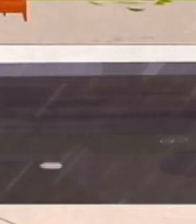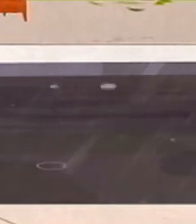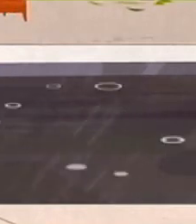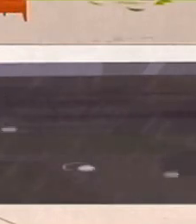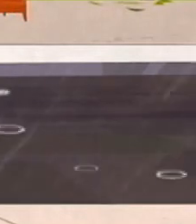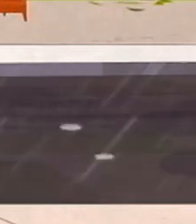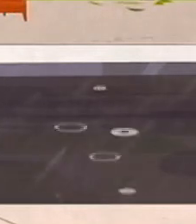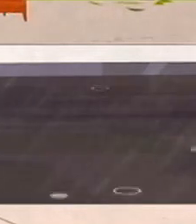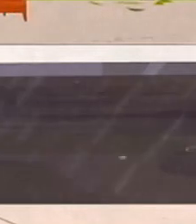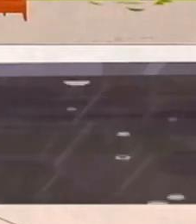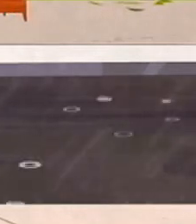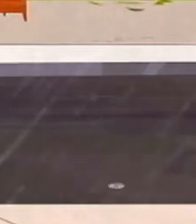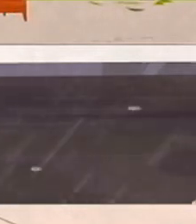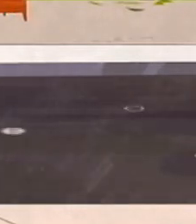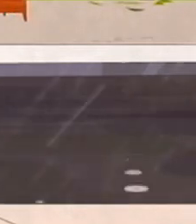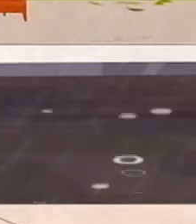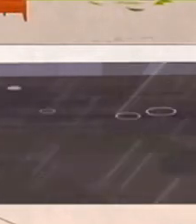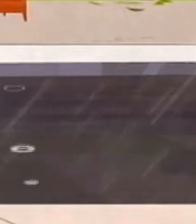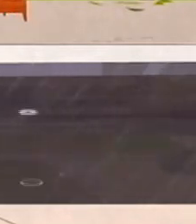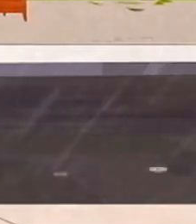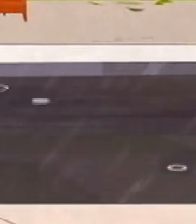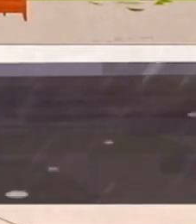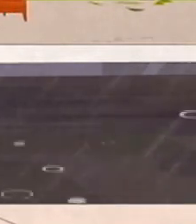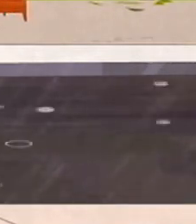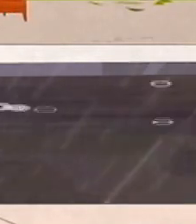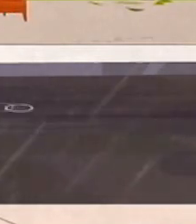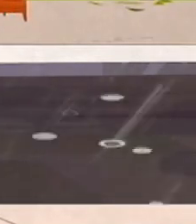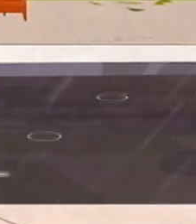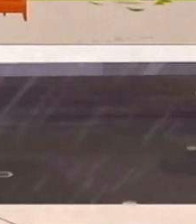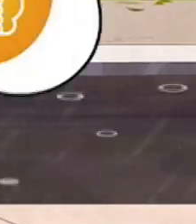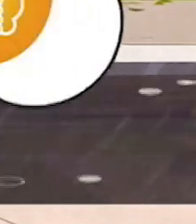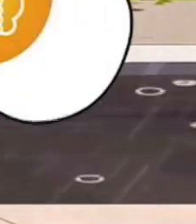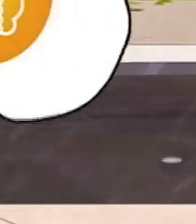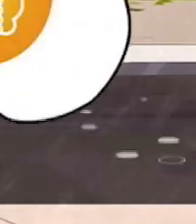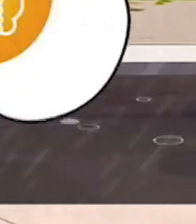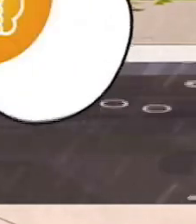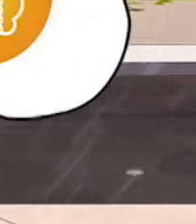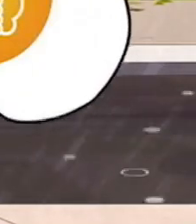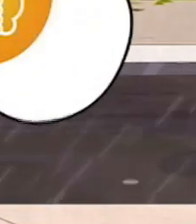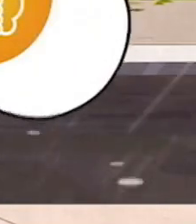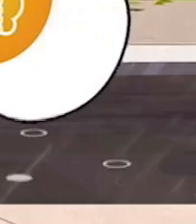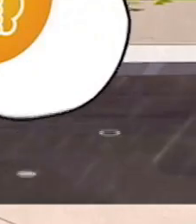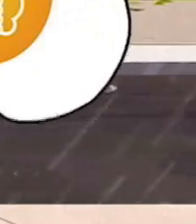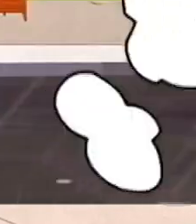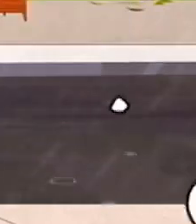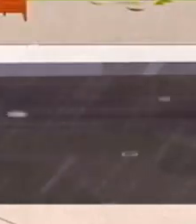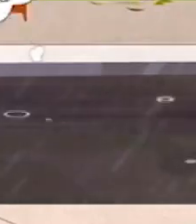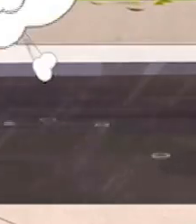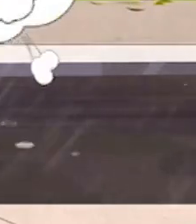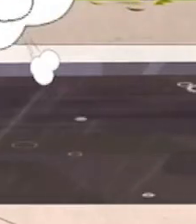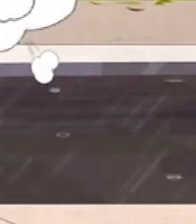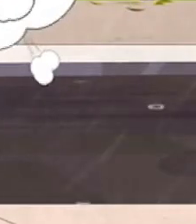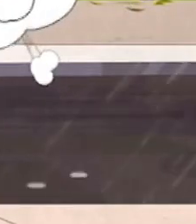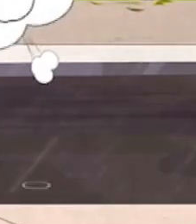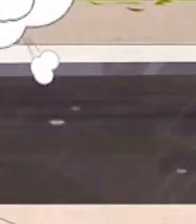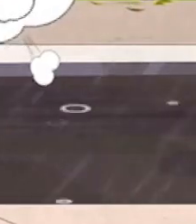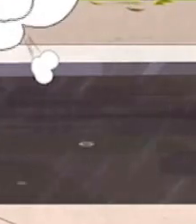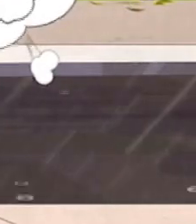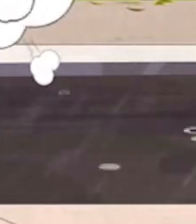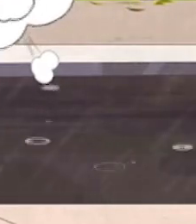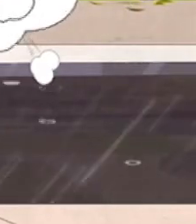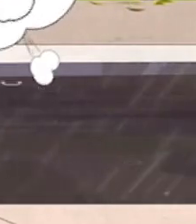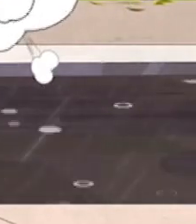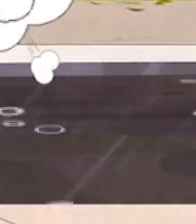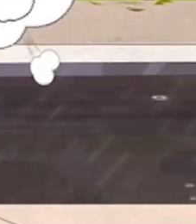para tener una protección mayor, uso correctamente la mascarilla, lavo mis manos constantemente y mantengo